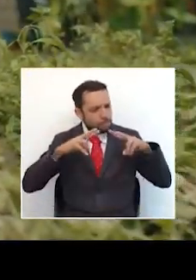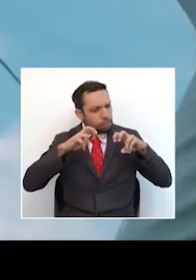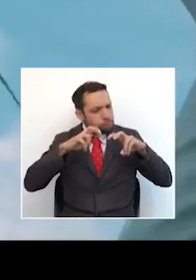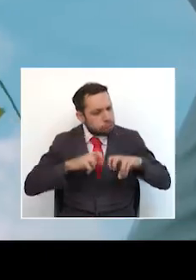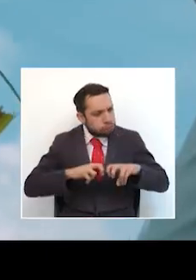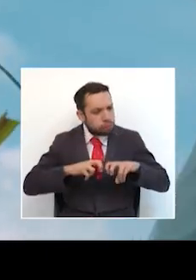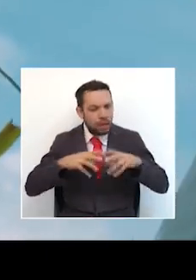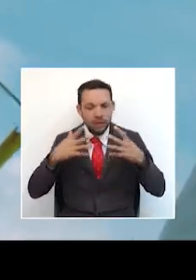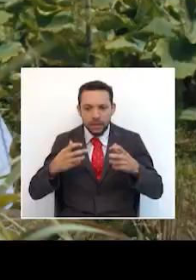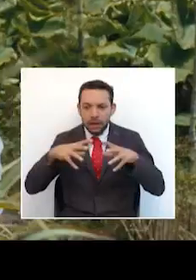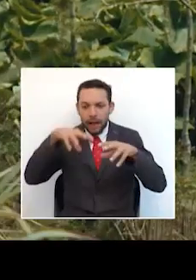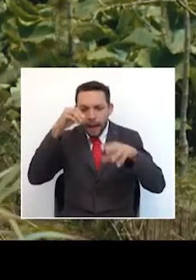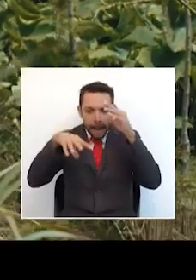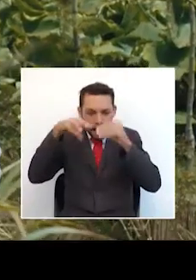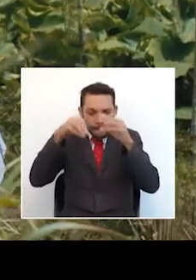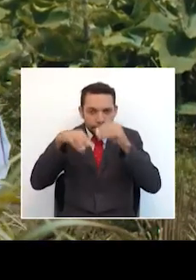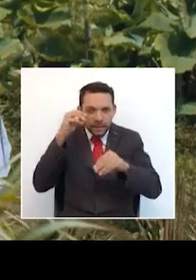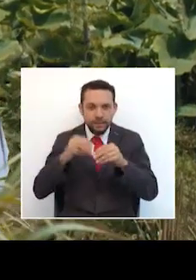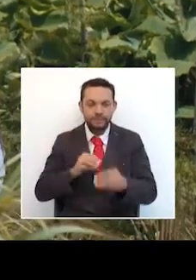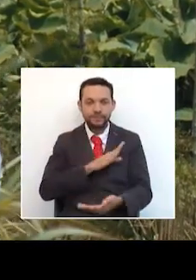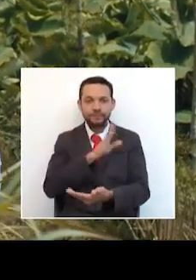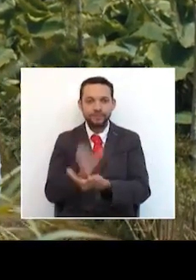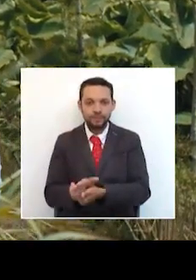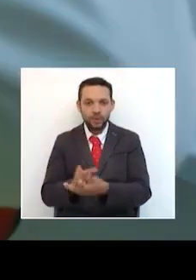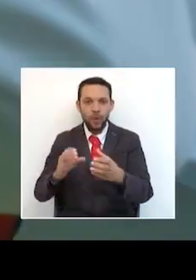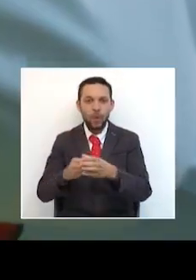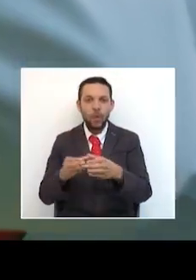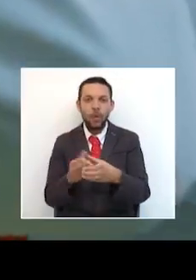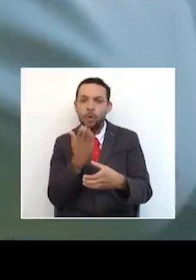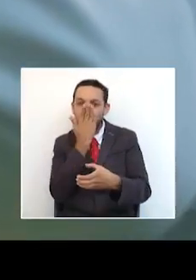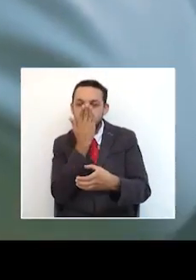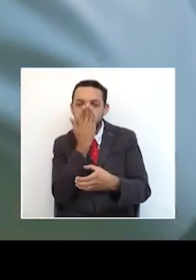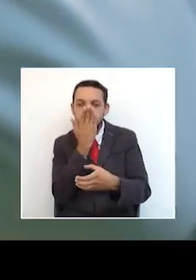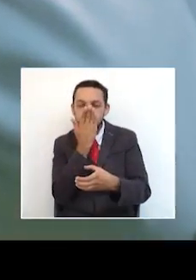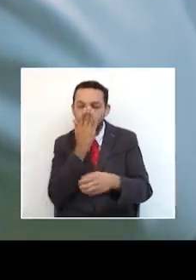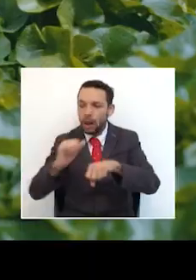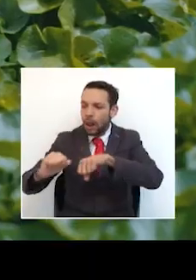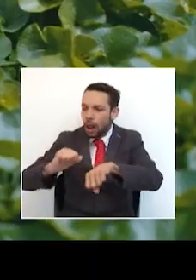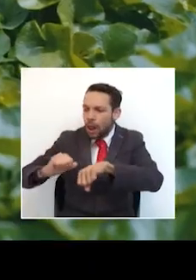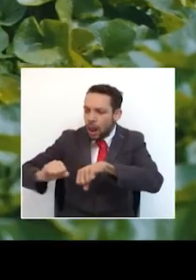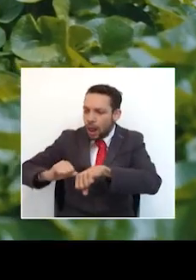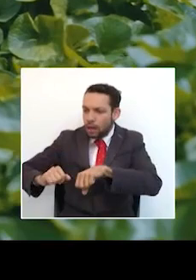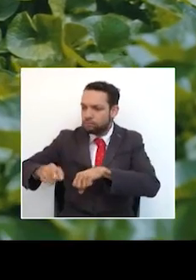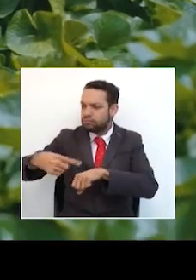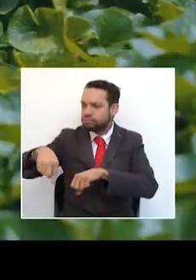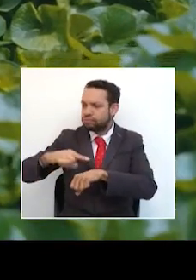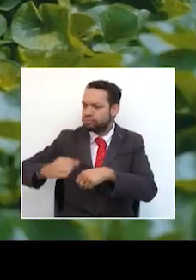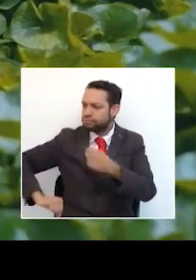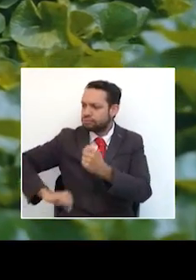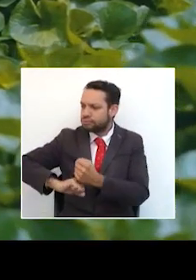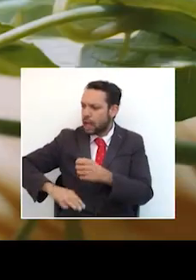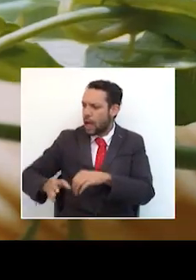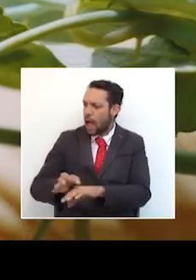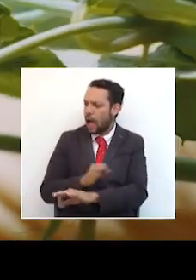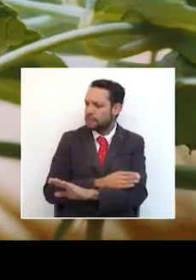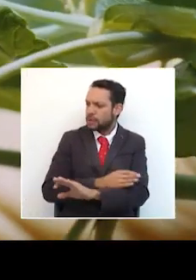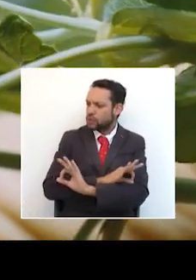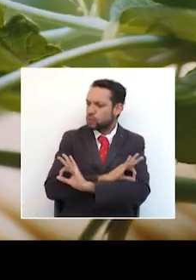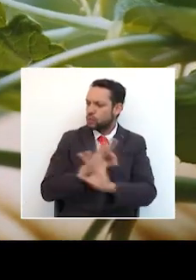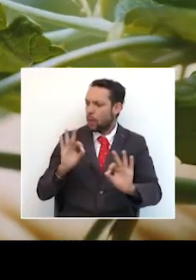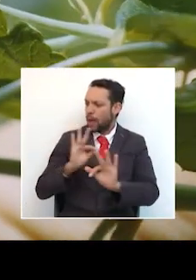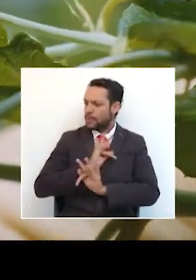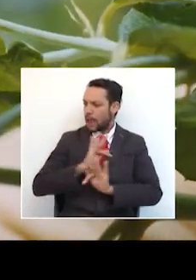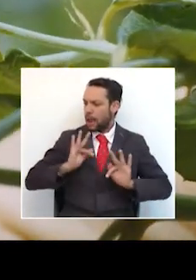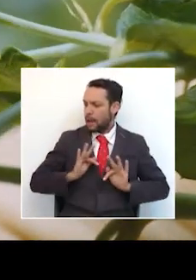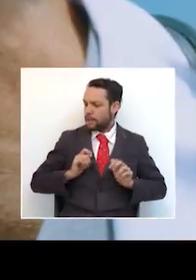Yo quería vivir con los indígenas y ver una cantidad de procesos terapéuticos que tampoco nunca me habían enseñado con que